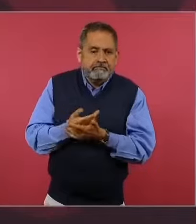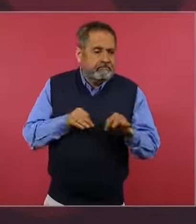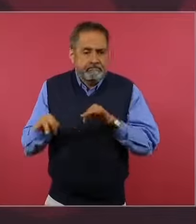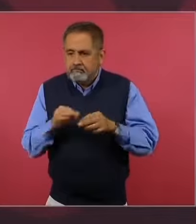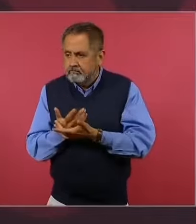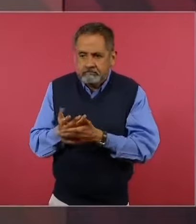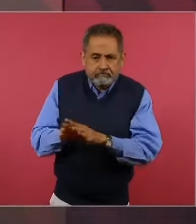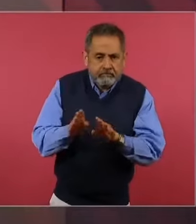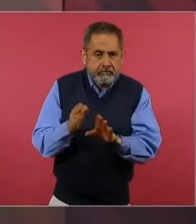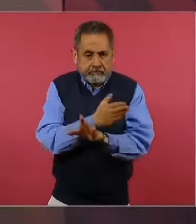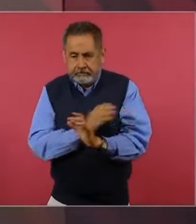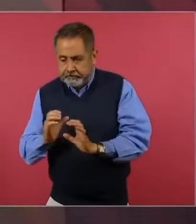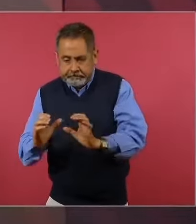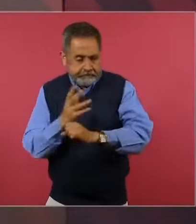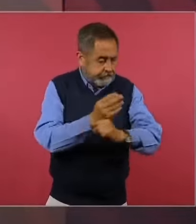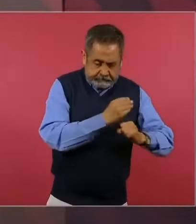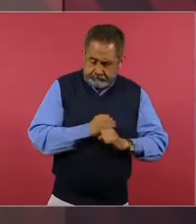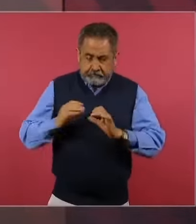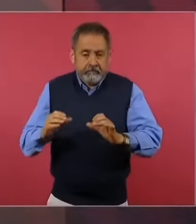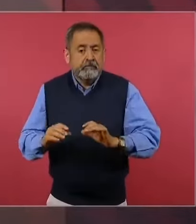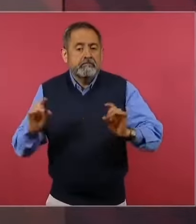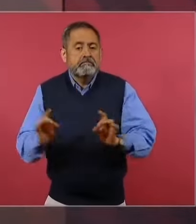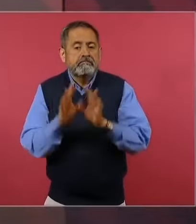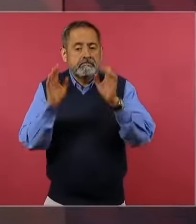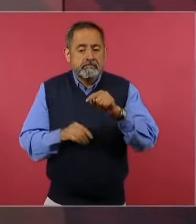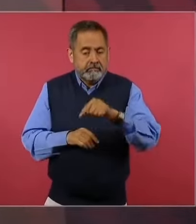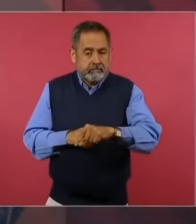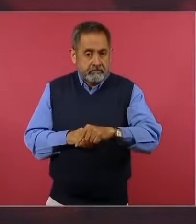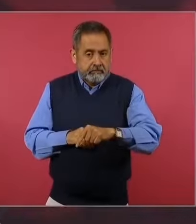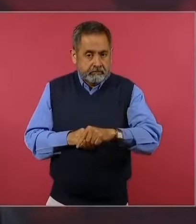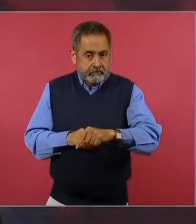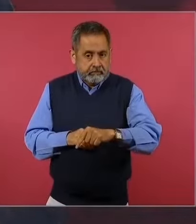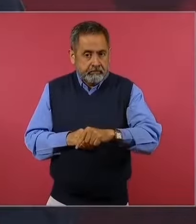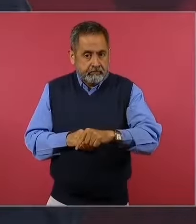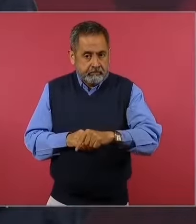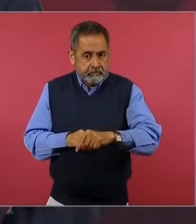trabajando en todo lo preventivo, que cuando se